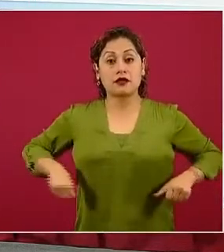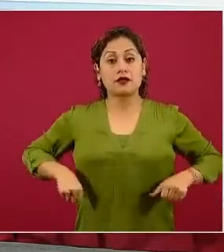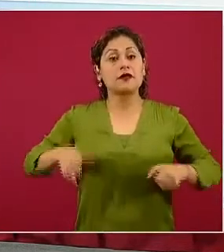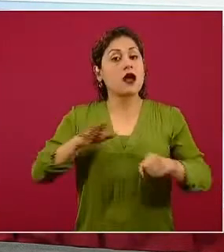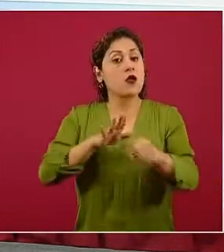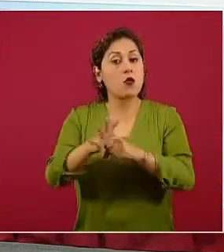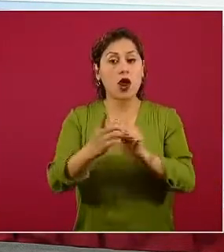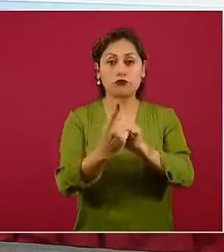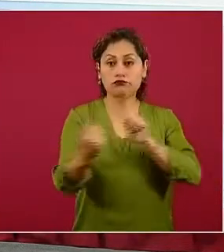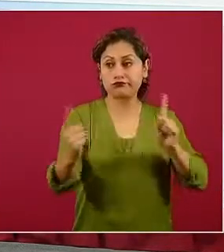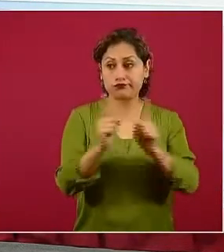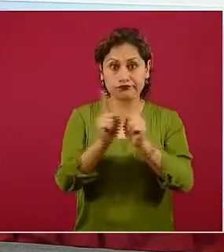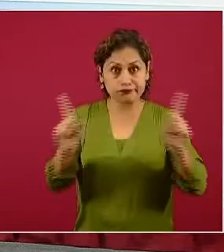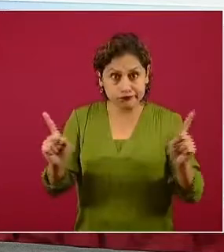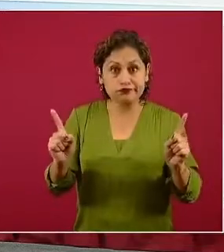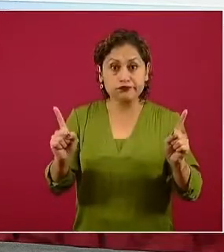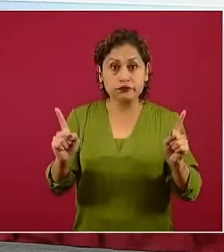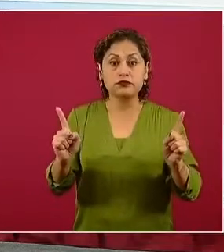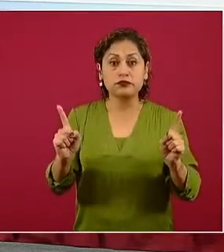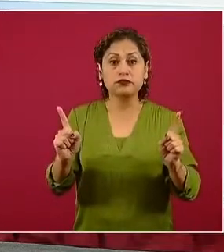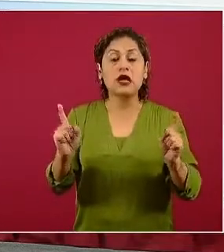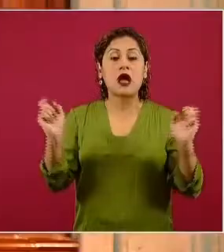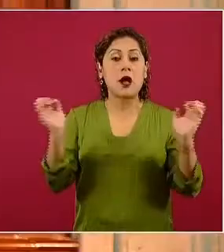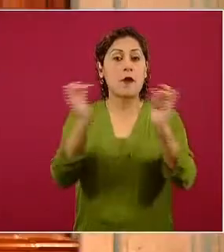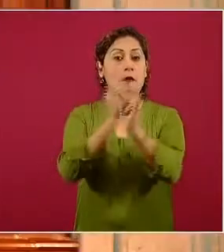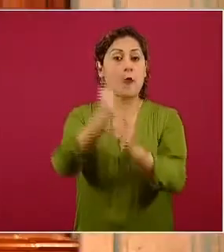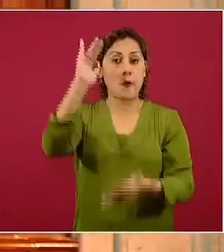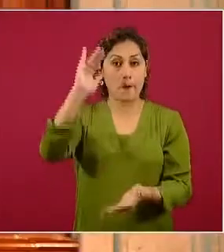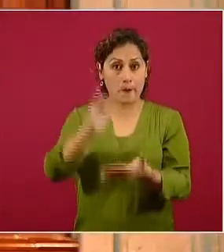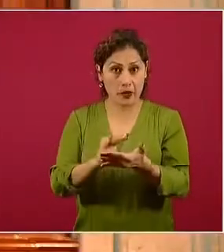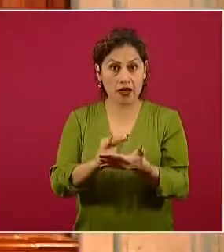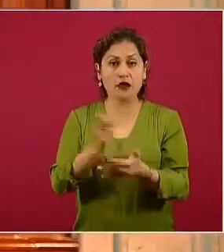distanciamiento social y de disminución de la movilidad en